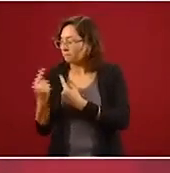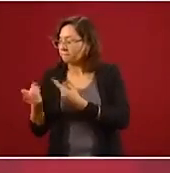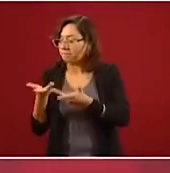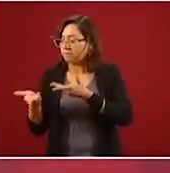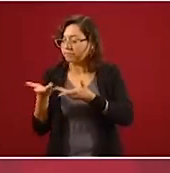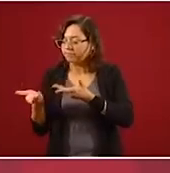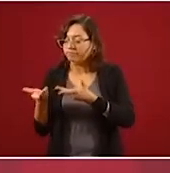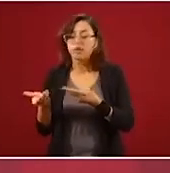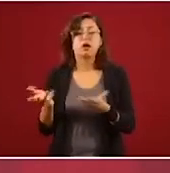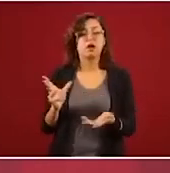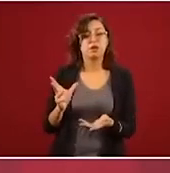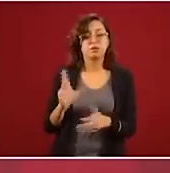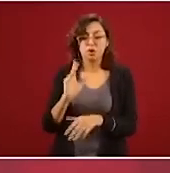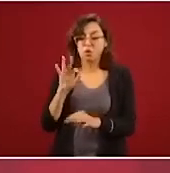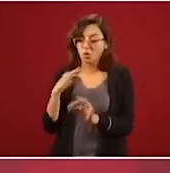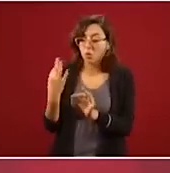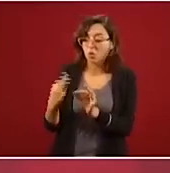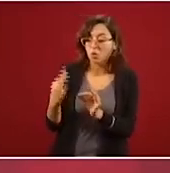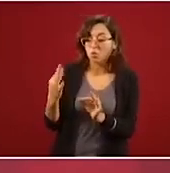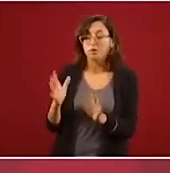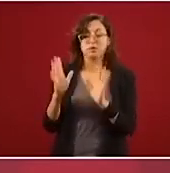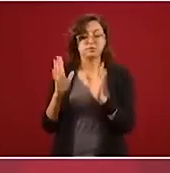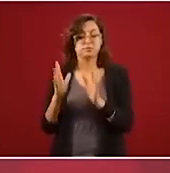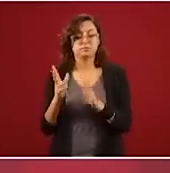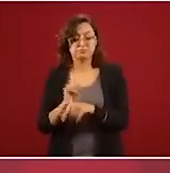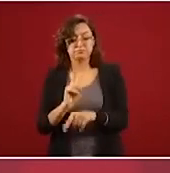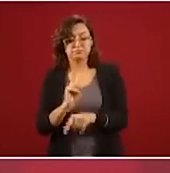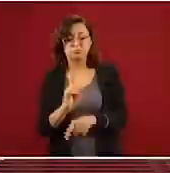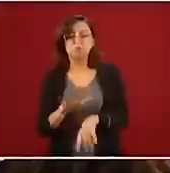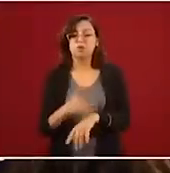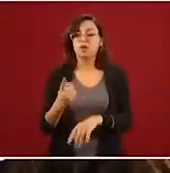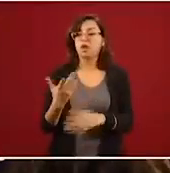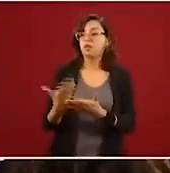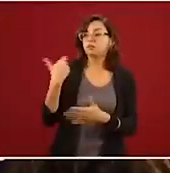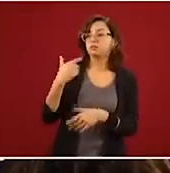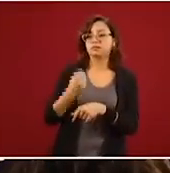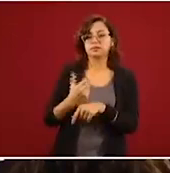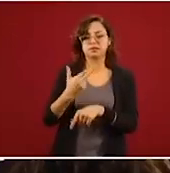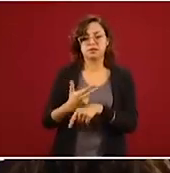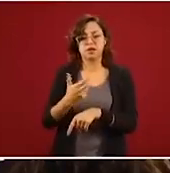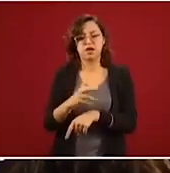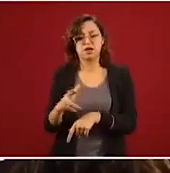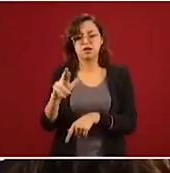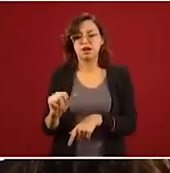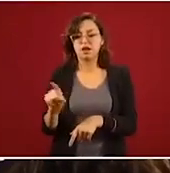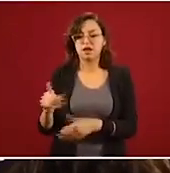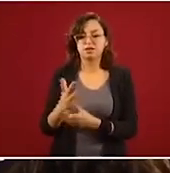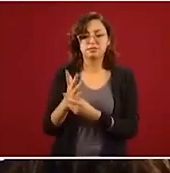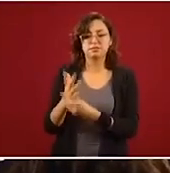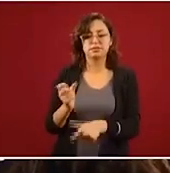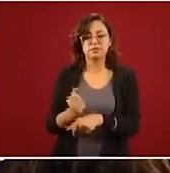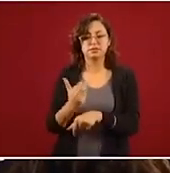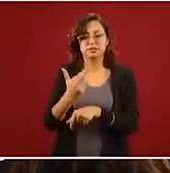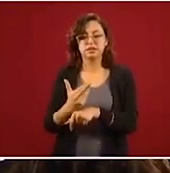cumplan. Hay un decreto que publicó el secretario Herrera hace unos meses, donde la Secretaría de Economía